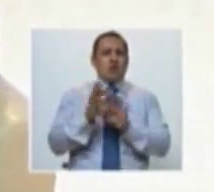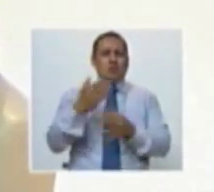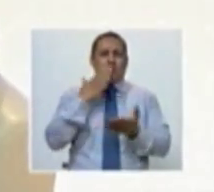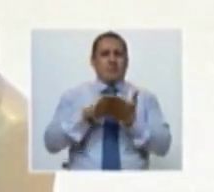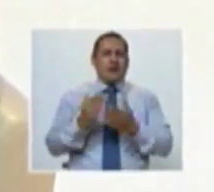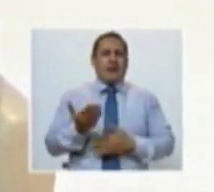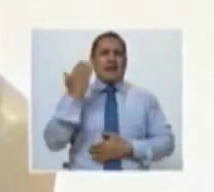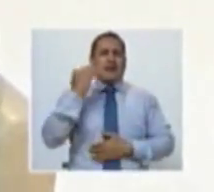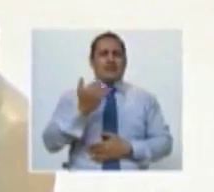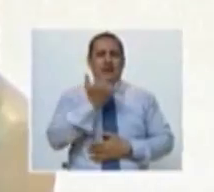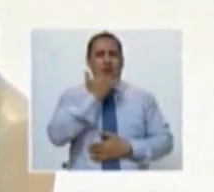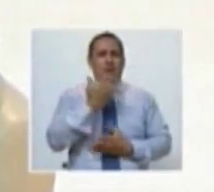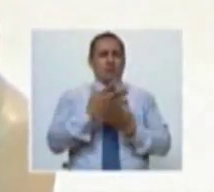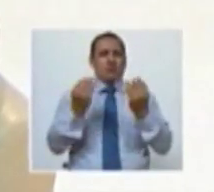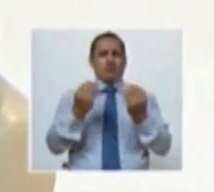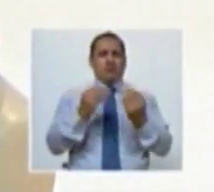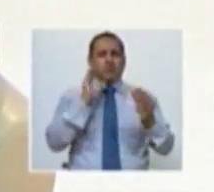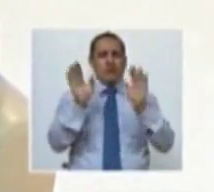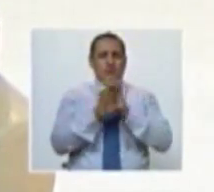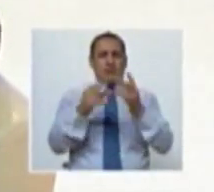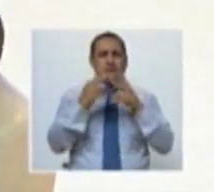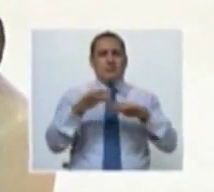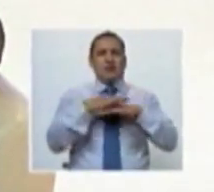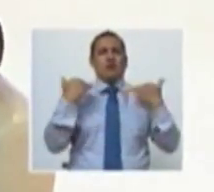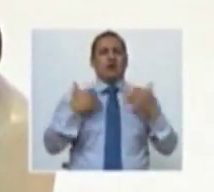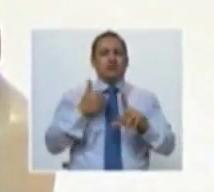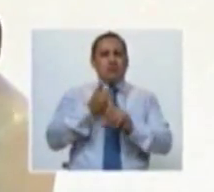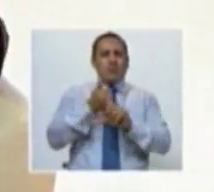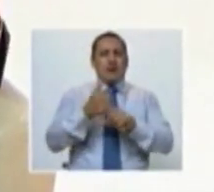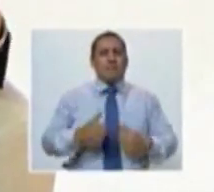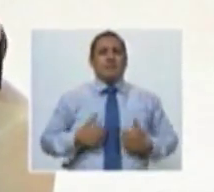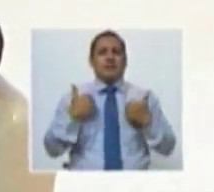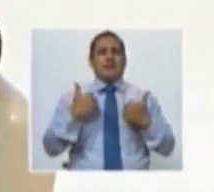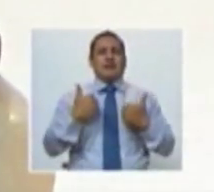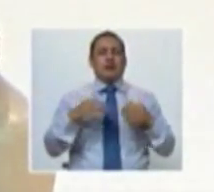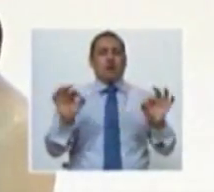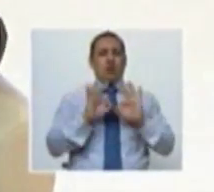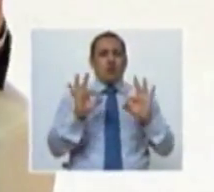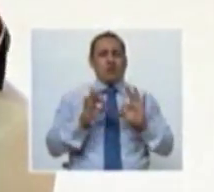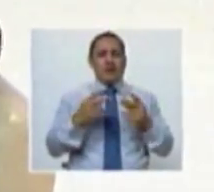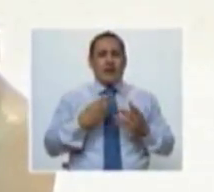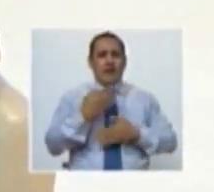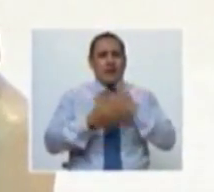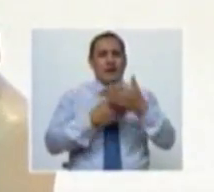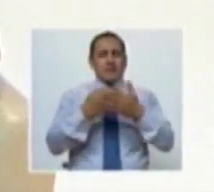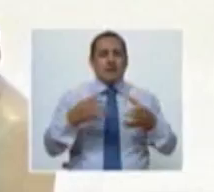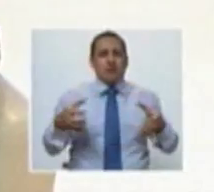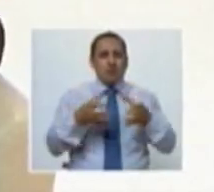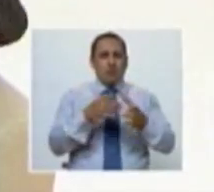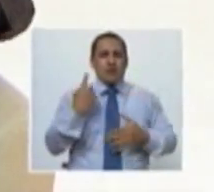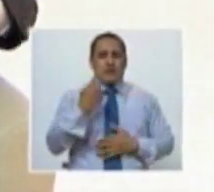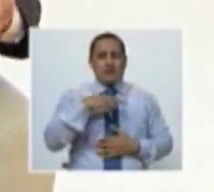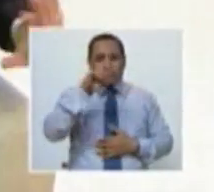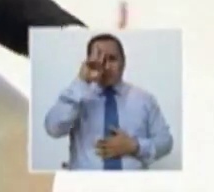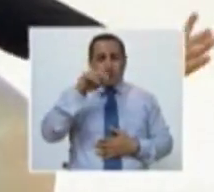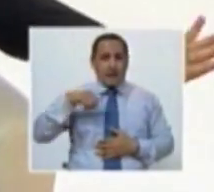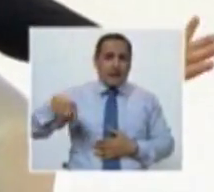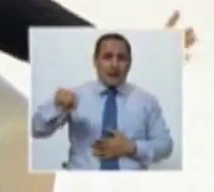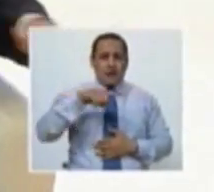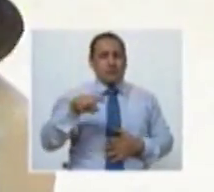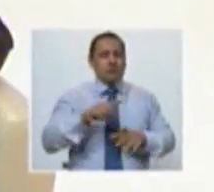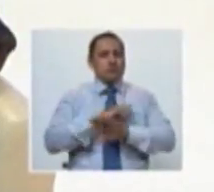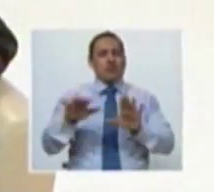muy grave, que incluso afectaba la propia vida misma o la propia estabilidad democrática del país, a ellos sí se